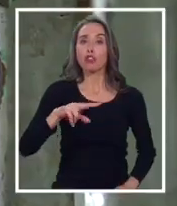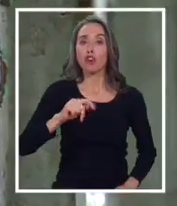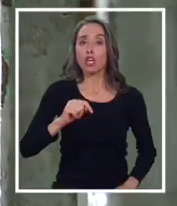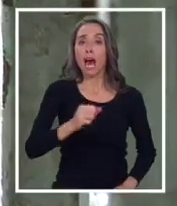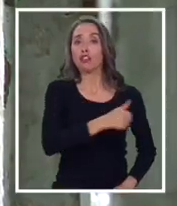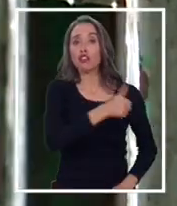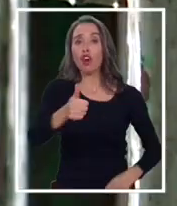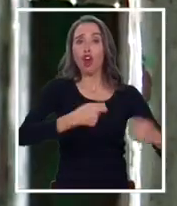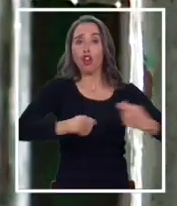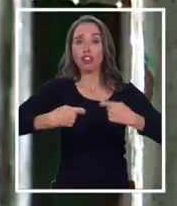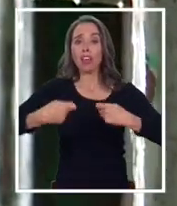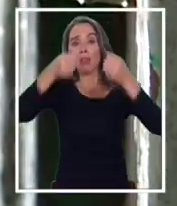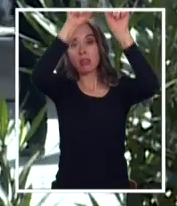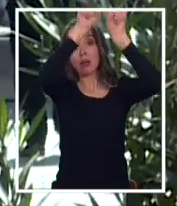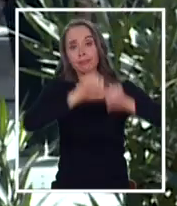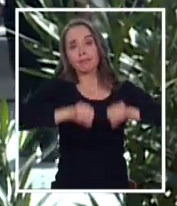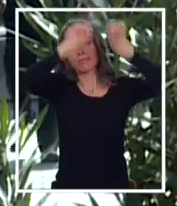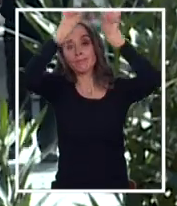cortinas abajo